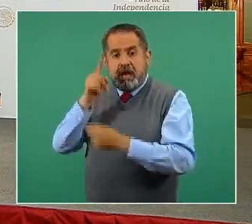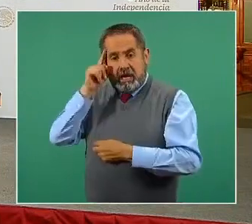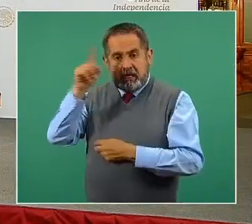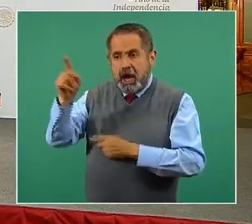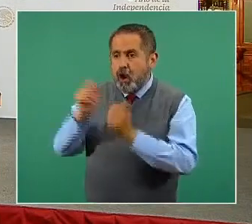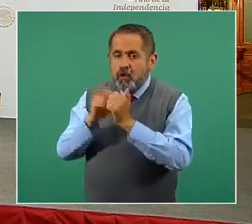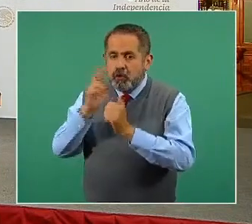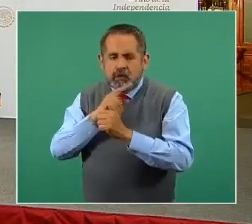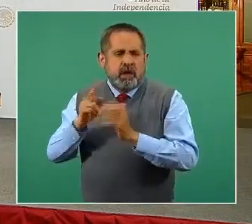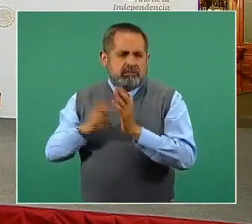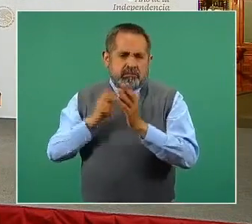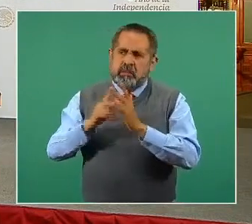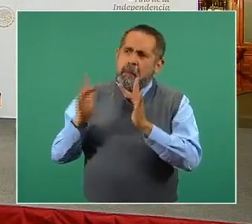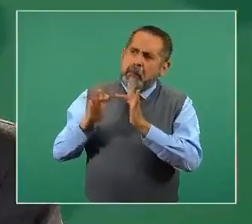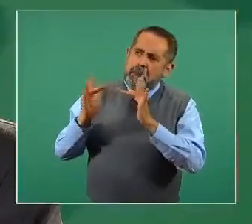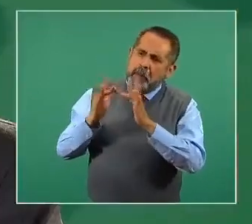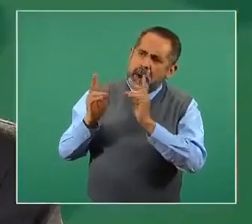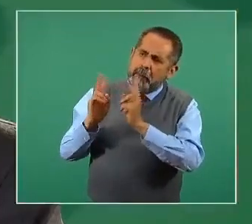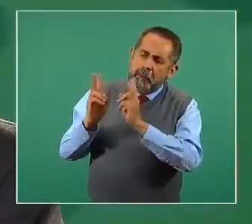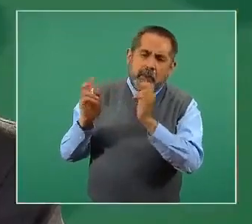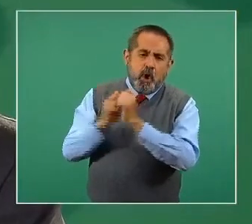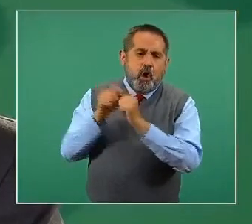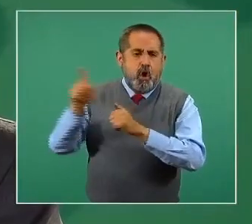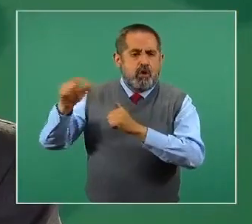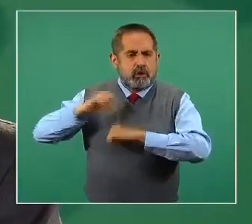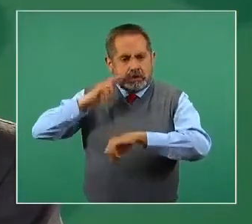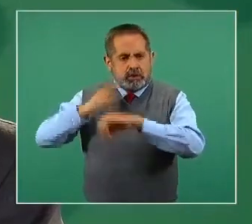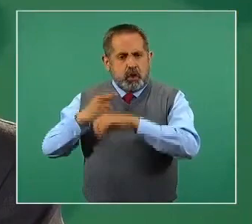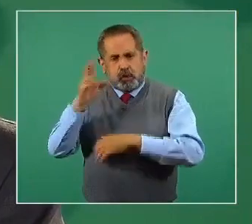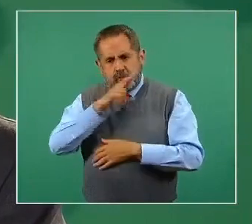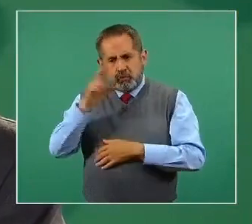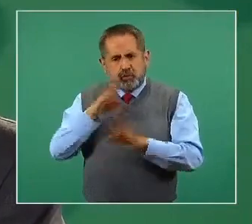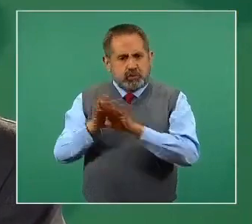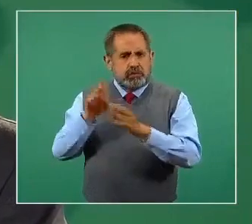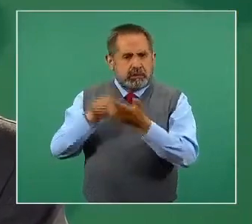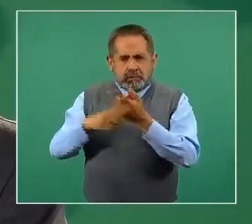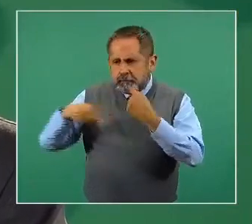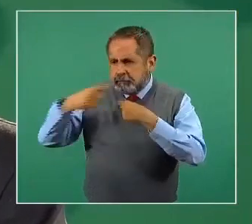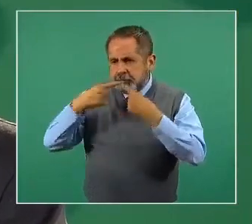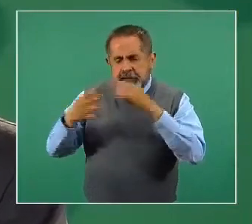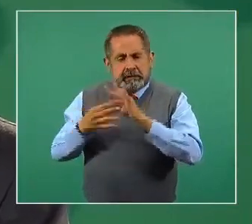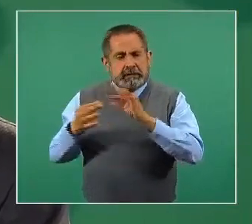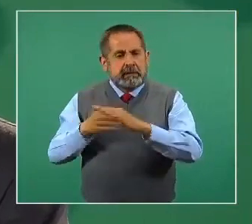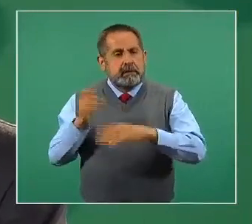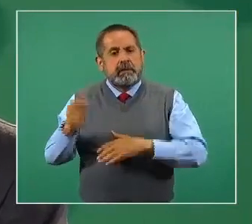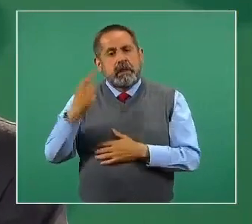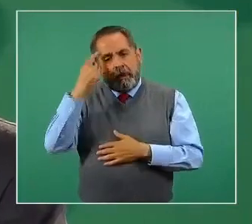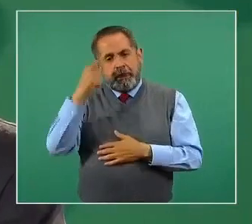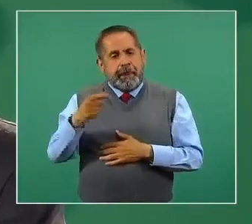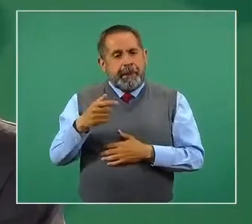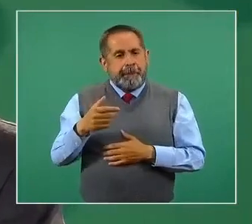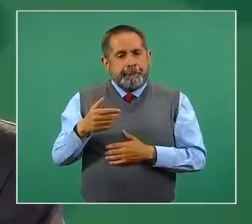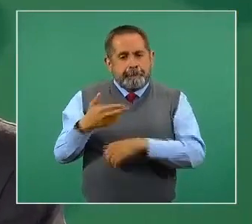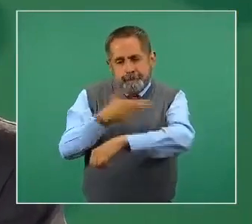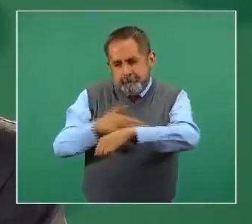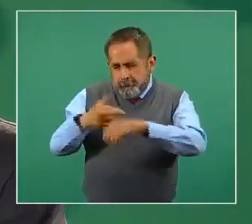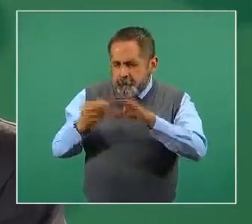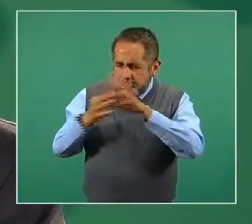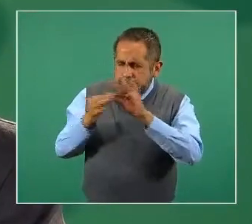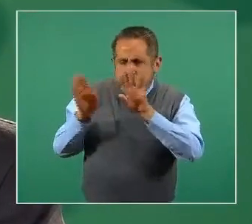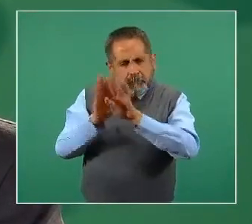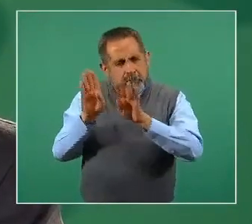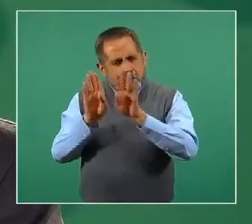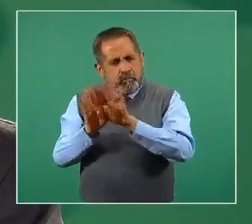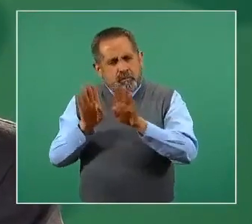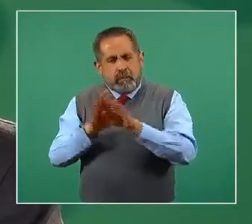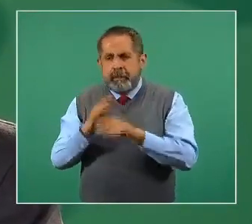periódicamente con los colegas rusos de la parte científica de salud para ir afinando detalles de cuál podría